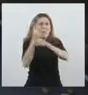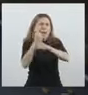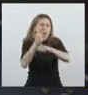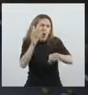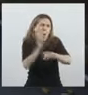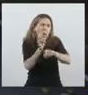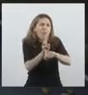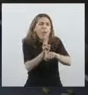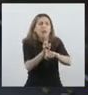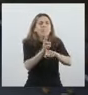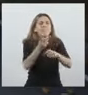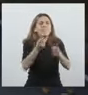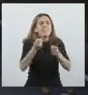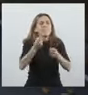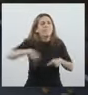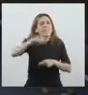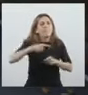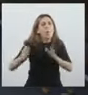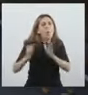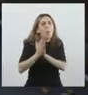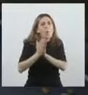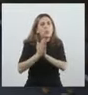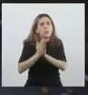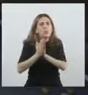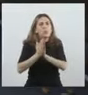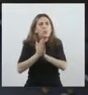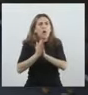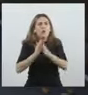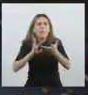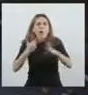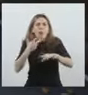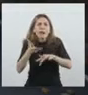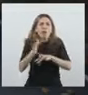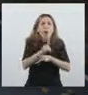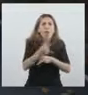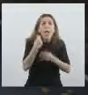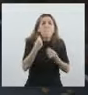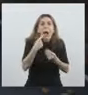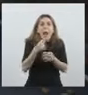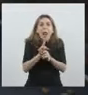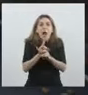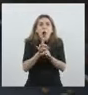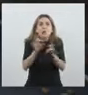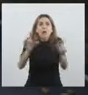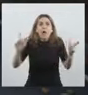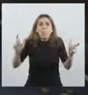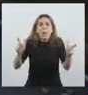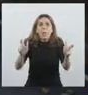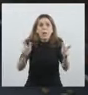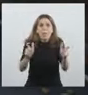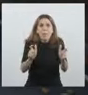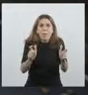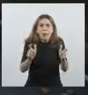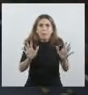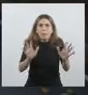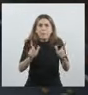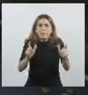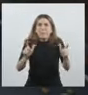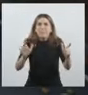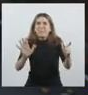adelante una serie de acciones para bajar la velocidad de transmisión. Cuanto más alta sea